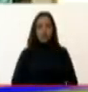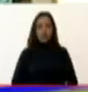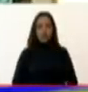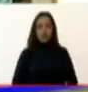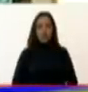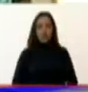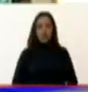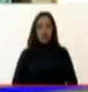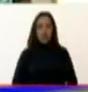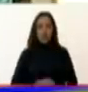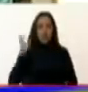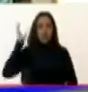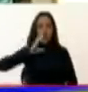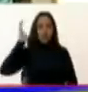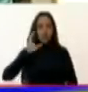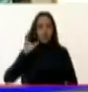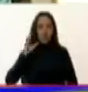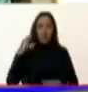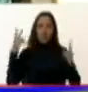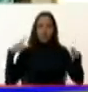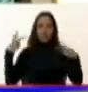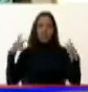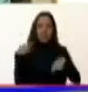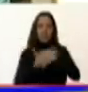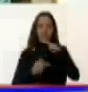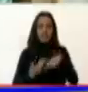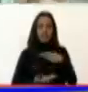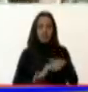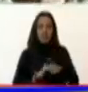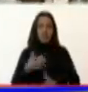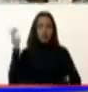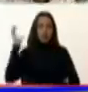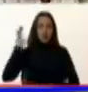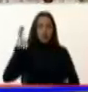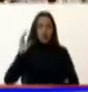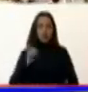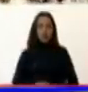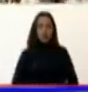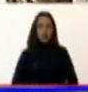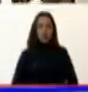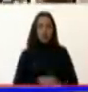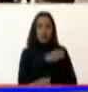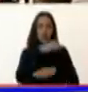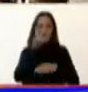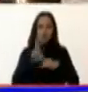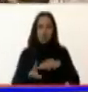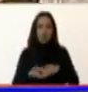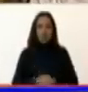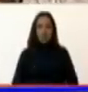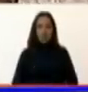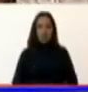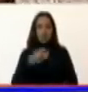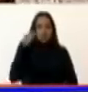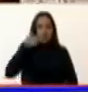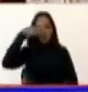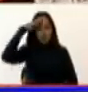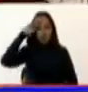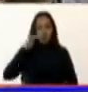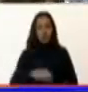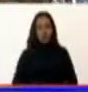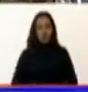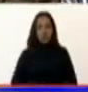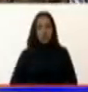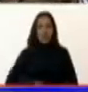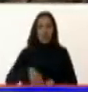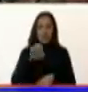Colombia, ¡viva la rebelión colombiana! Costa Rica, Cuba, Ecuador,